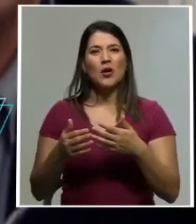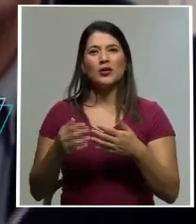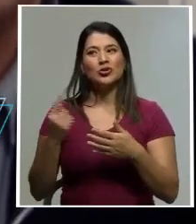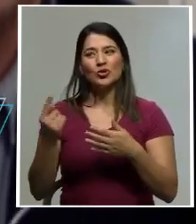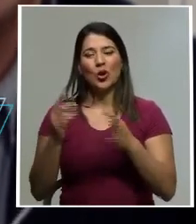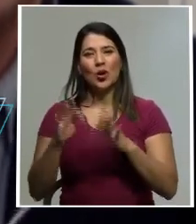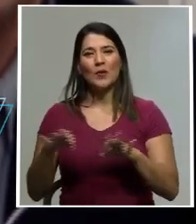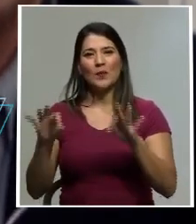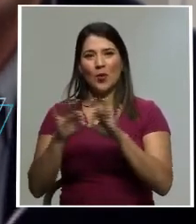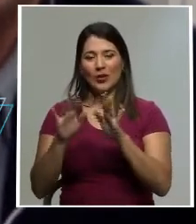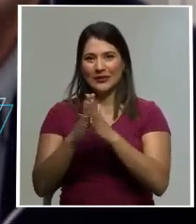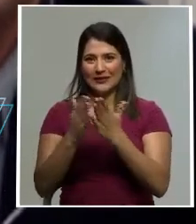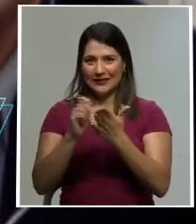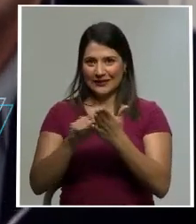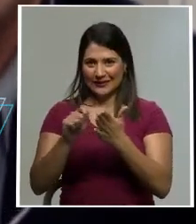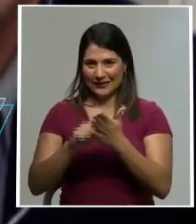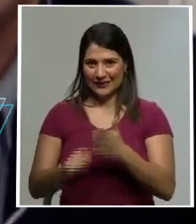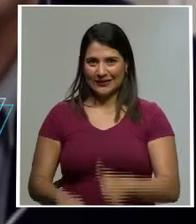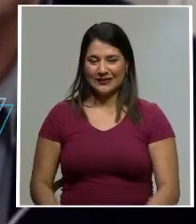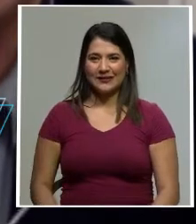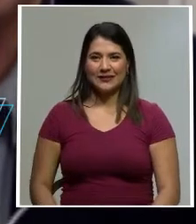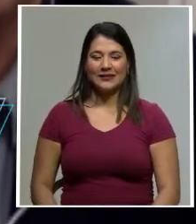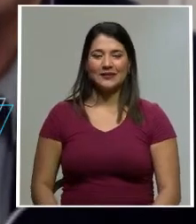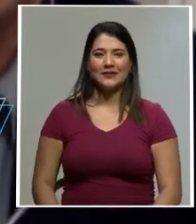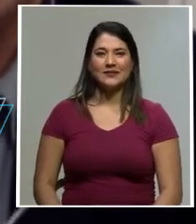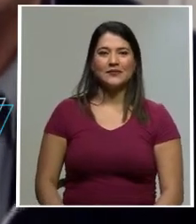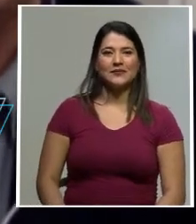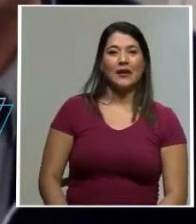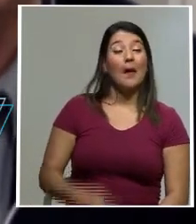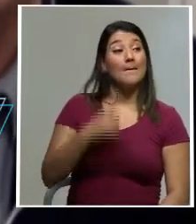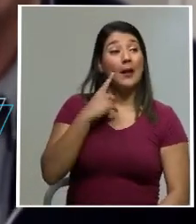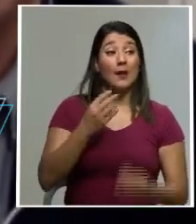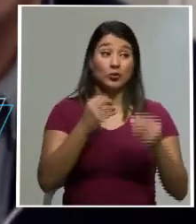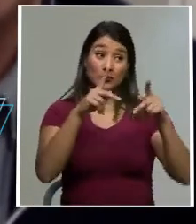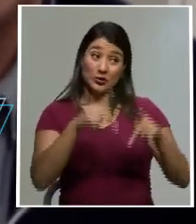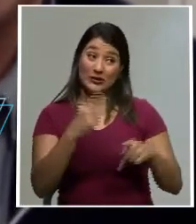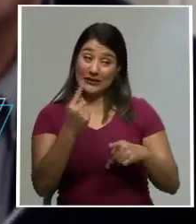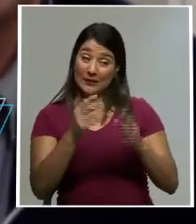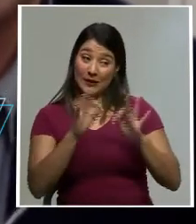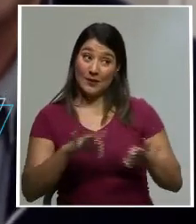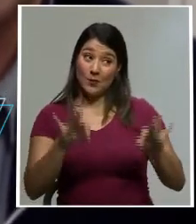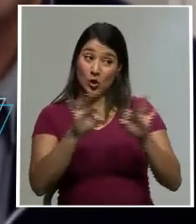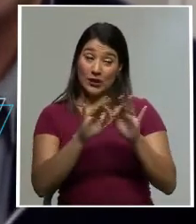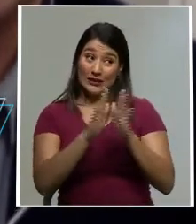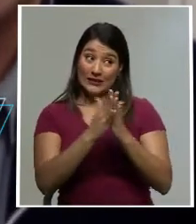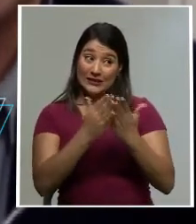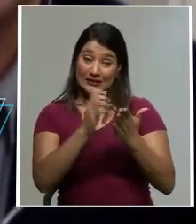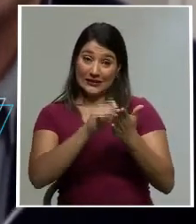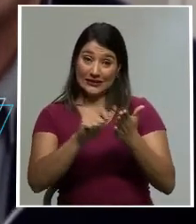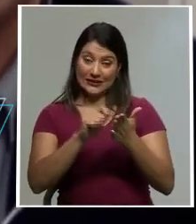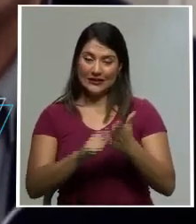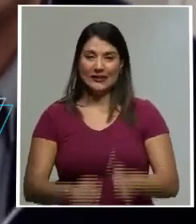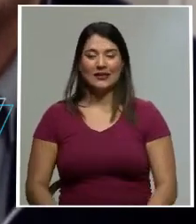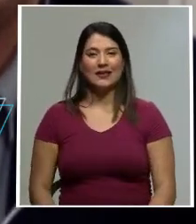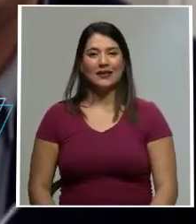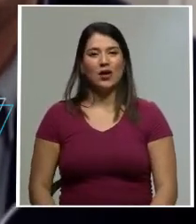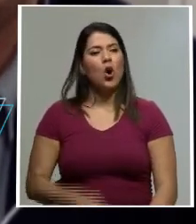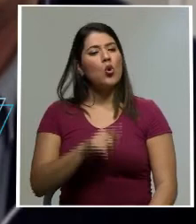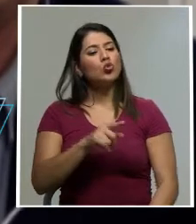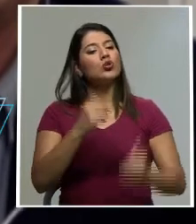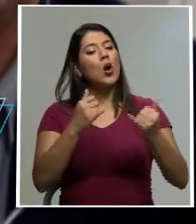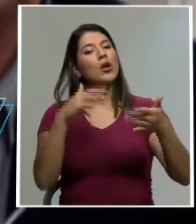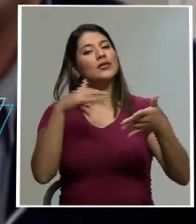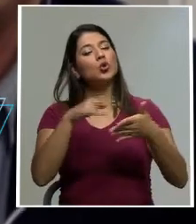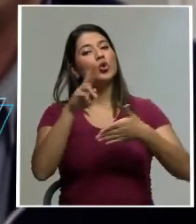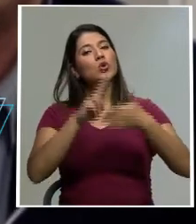literatura. No importa nunca mucho más que la literatura para mucha gente, y eso es bueno. Vos estás ahora estudiando en la